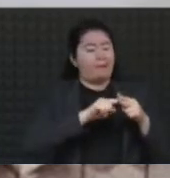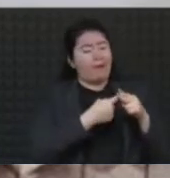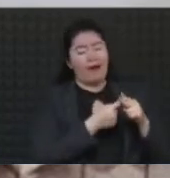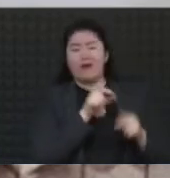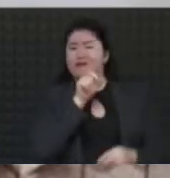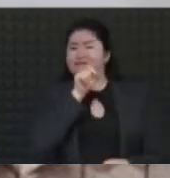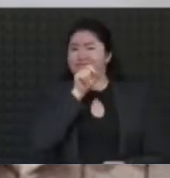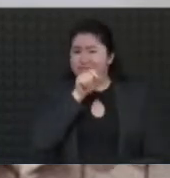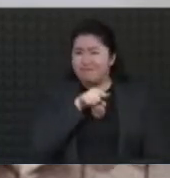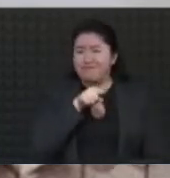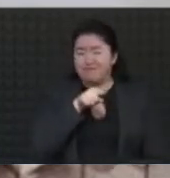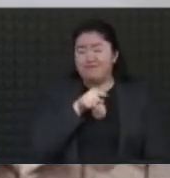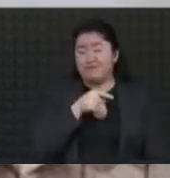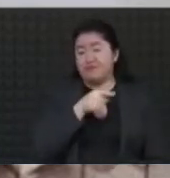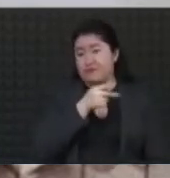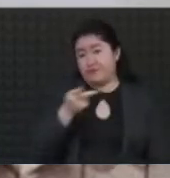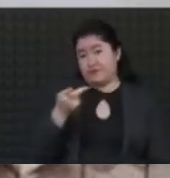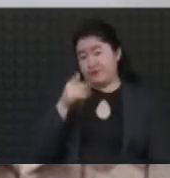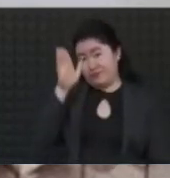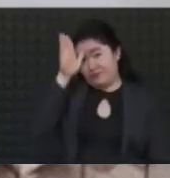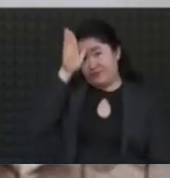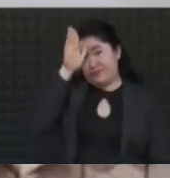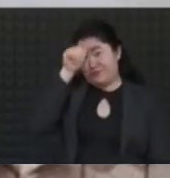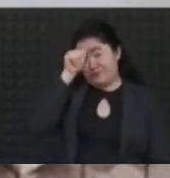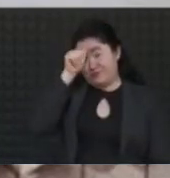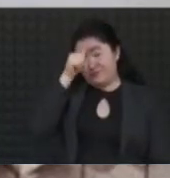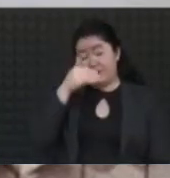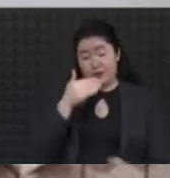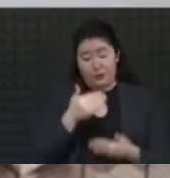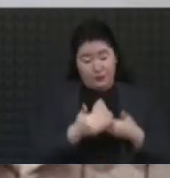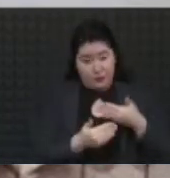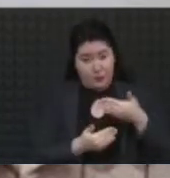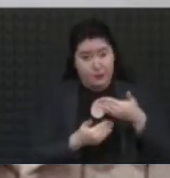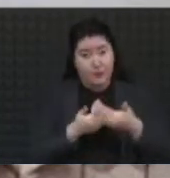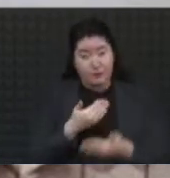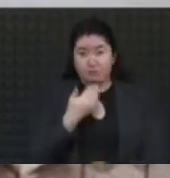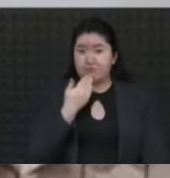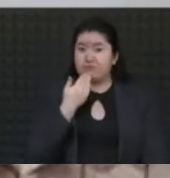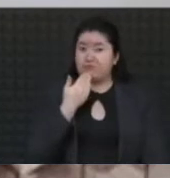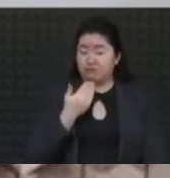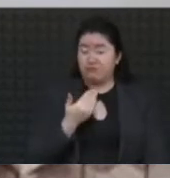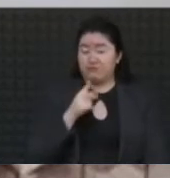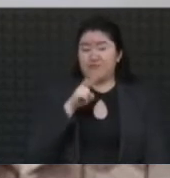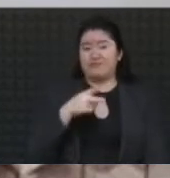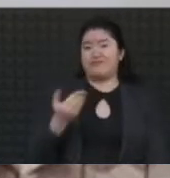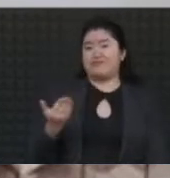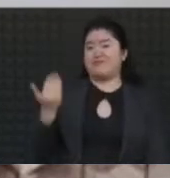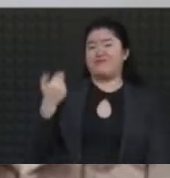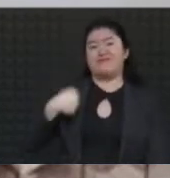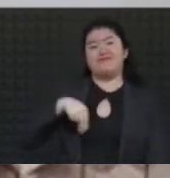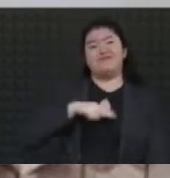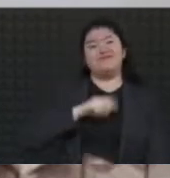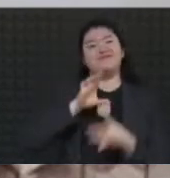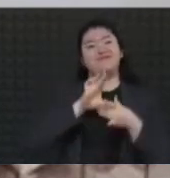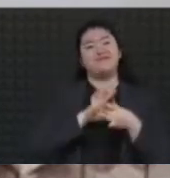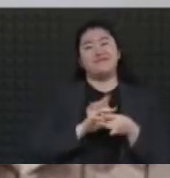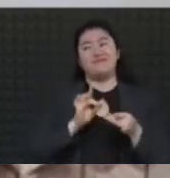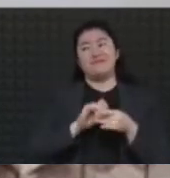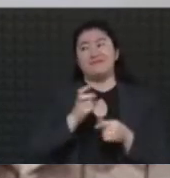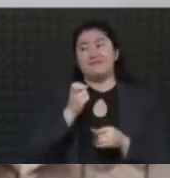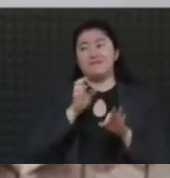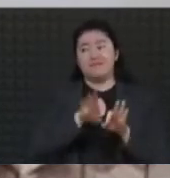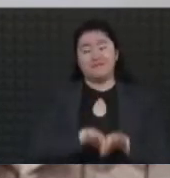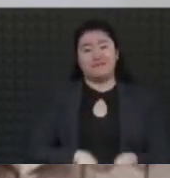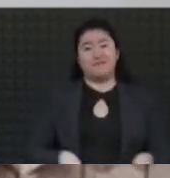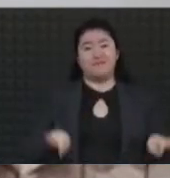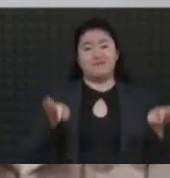obra, y pues va avanzando de manera importante, que es, como lo mencionamos, algo fundamental para nosotros. Es